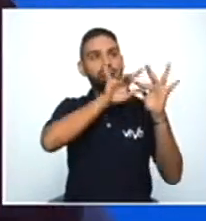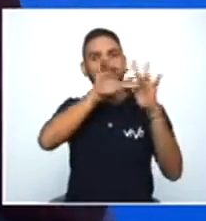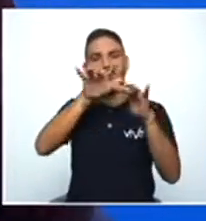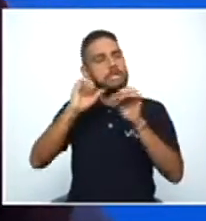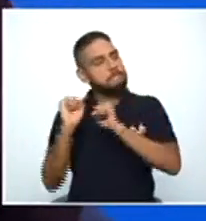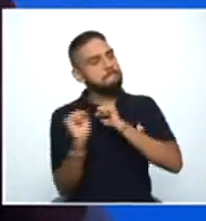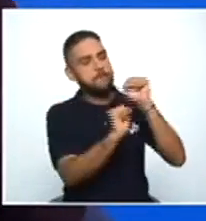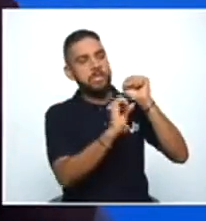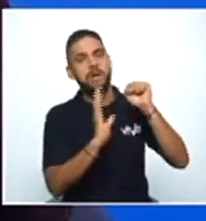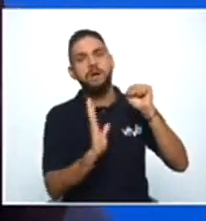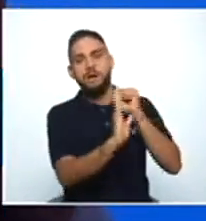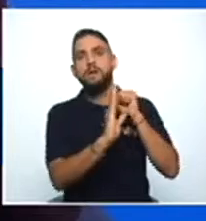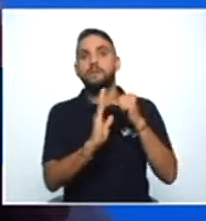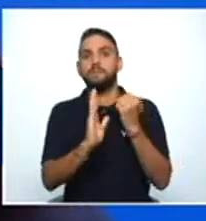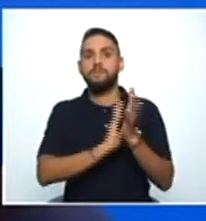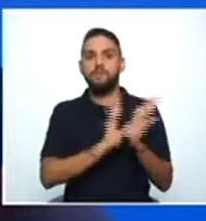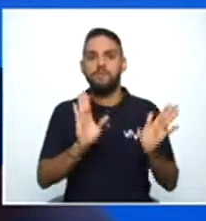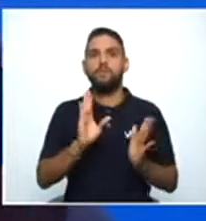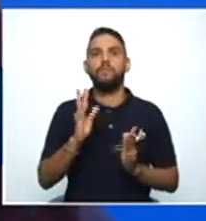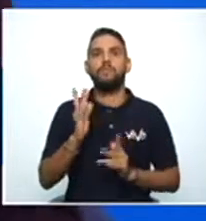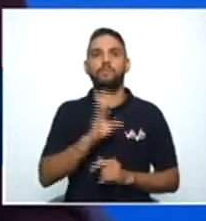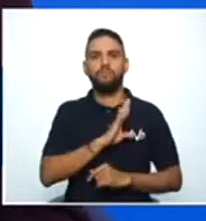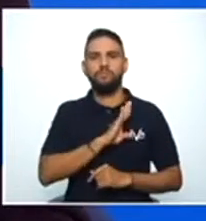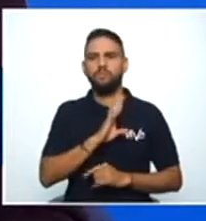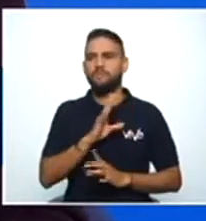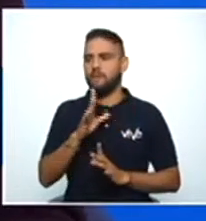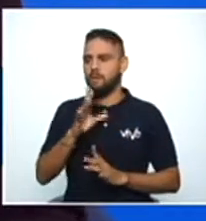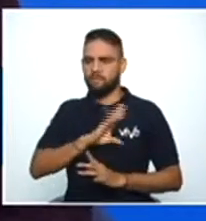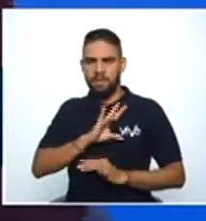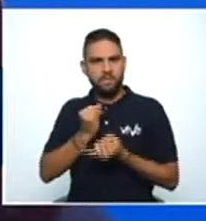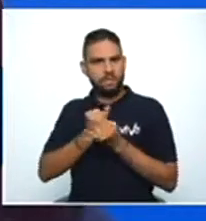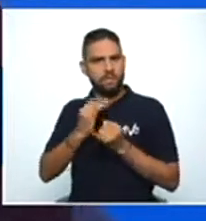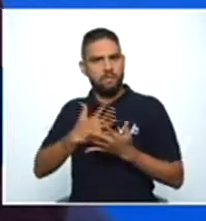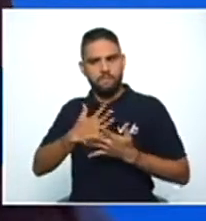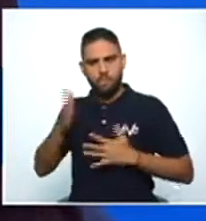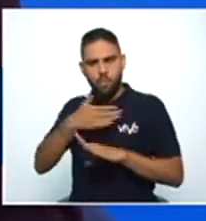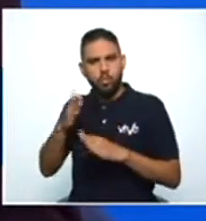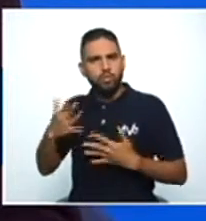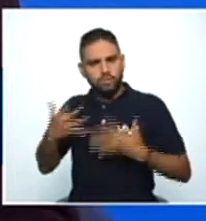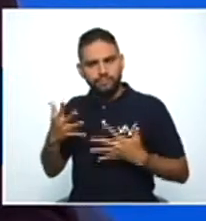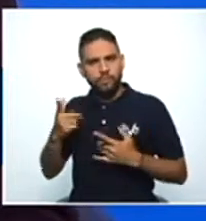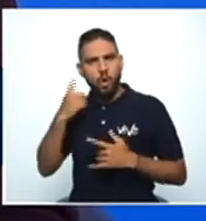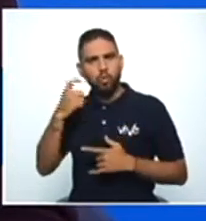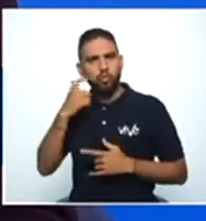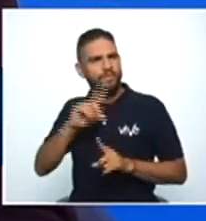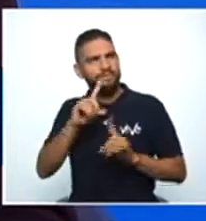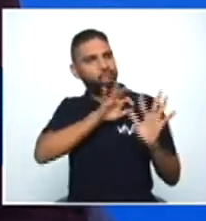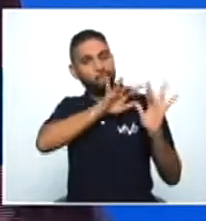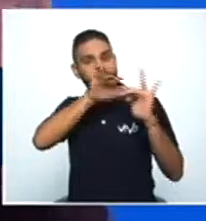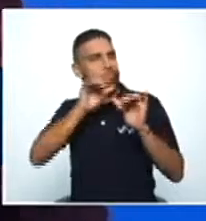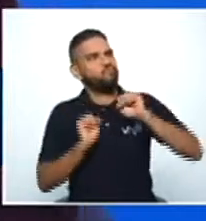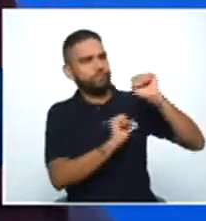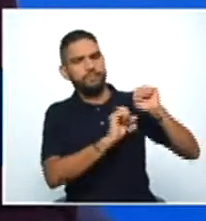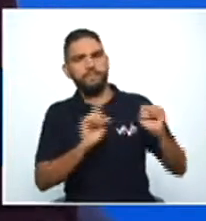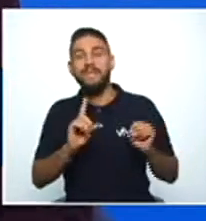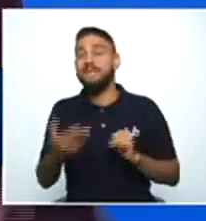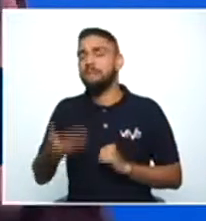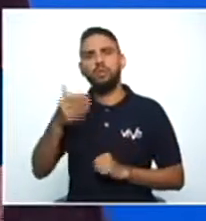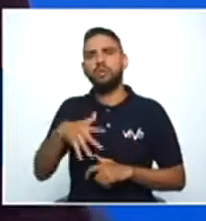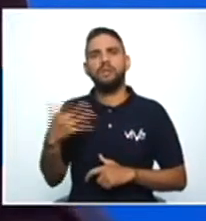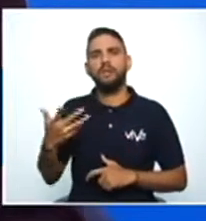superar históricamente la alineación desde el punto de vista sonoro y para eso el elemento fundamental